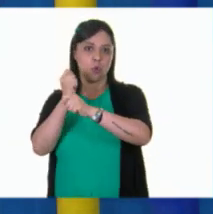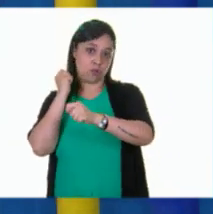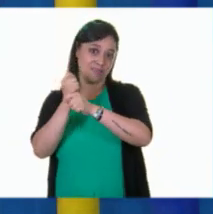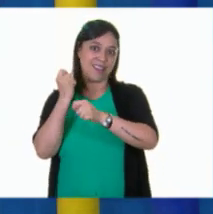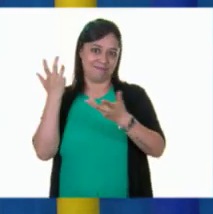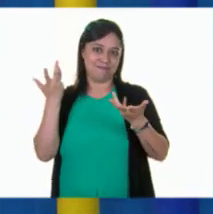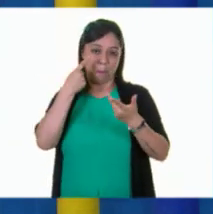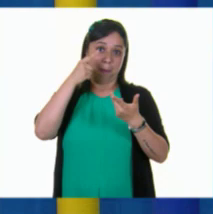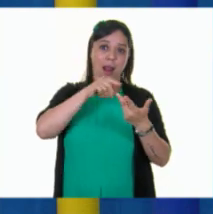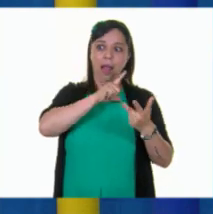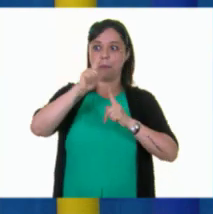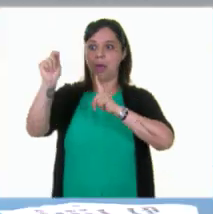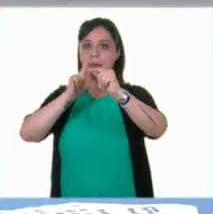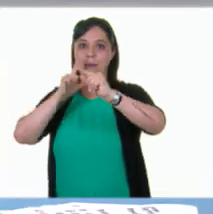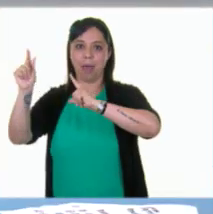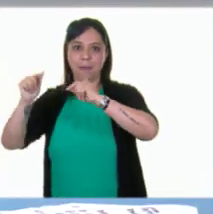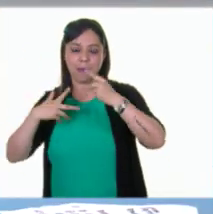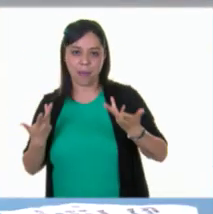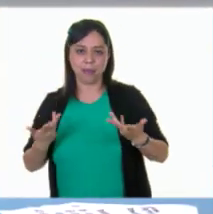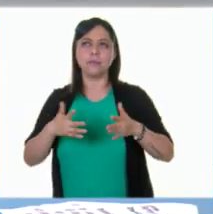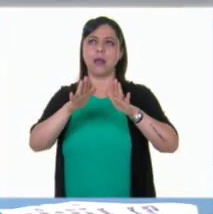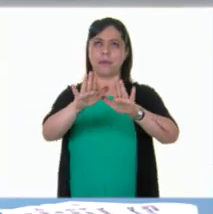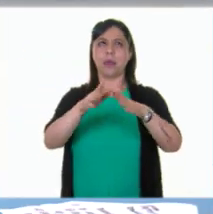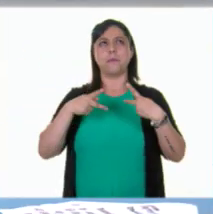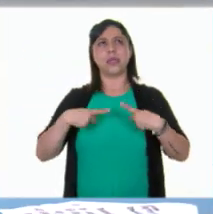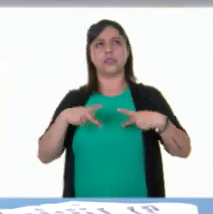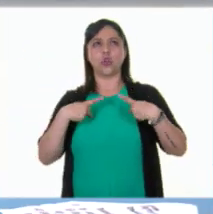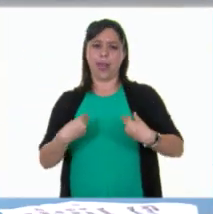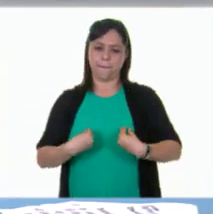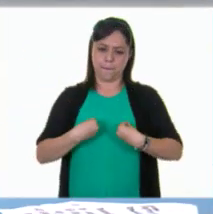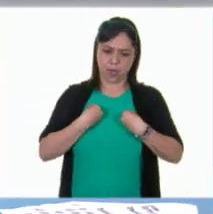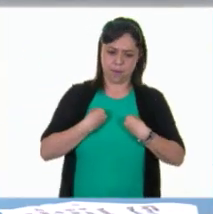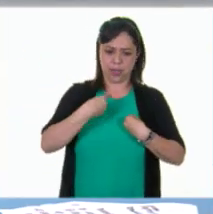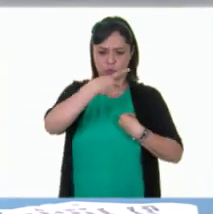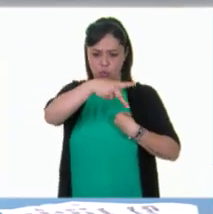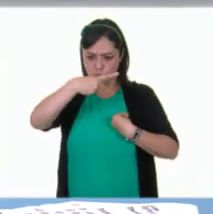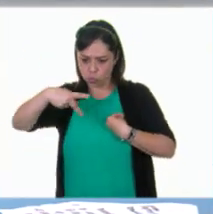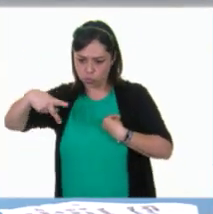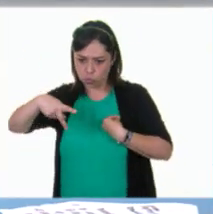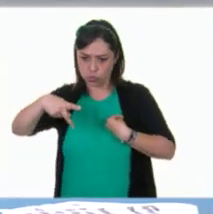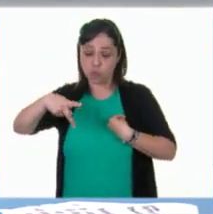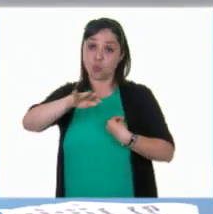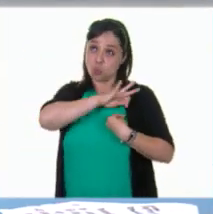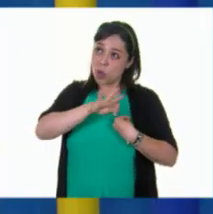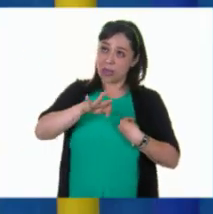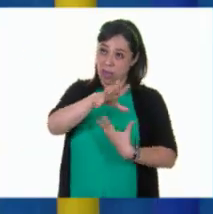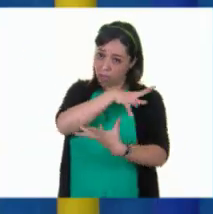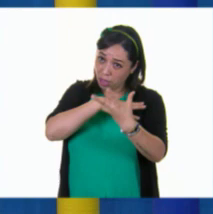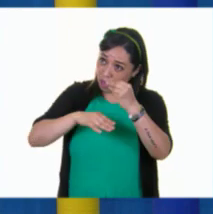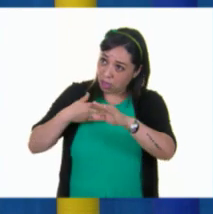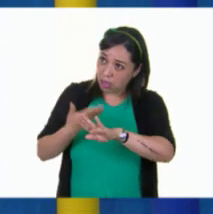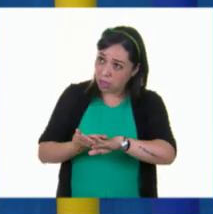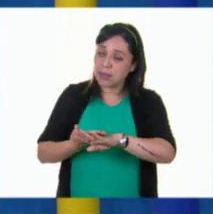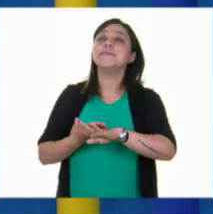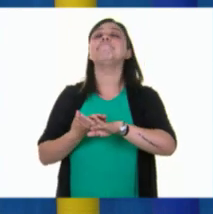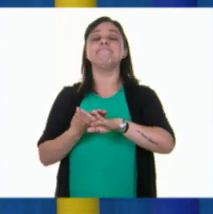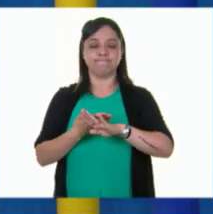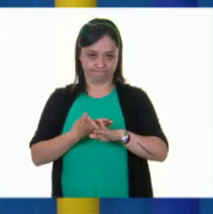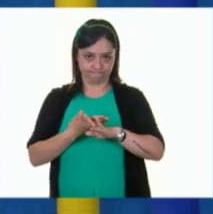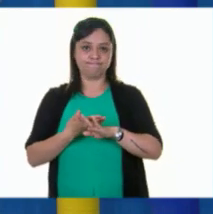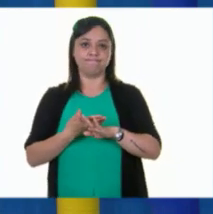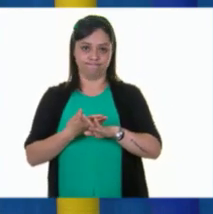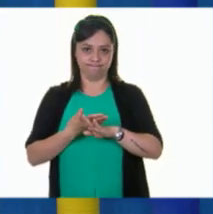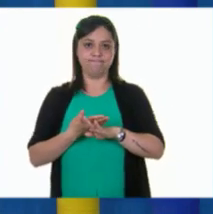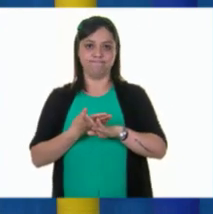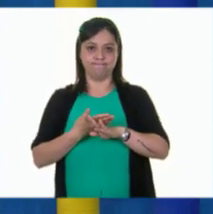en el que la gente vive y por la forma en la que vive, ¿la gente puede ser afectada? En efecto, Raulito, pero hay